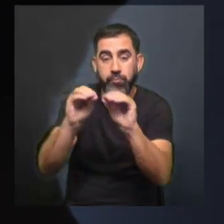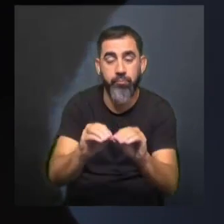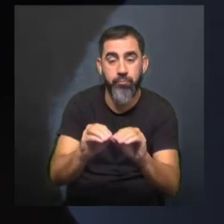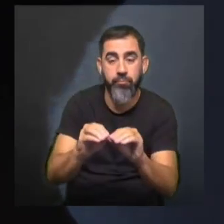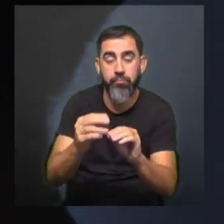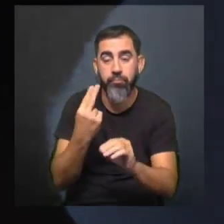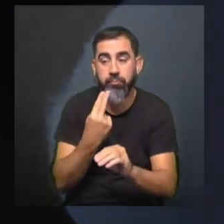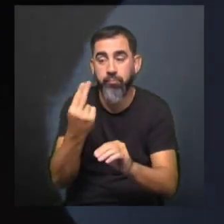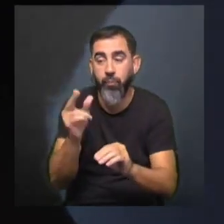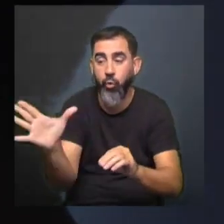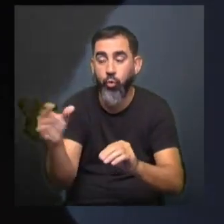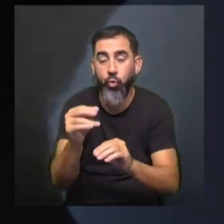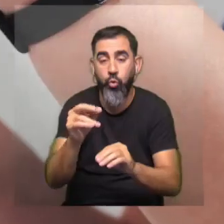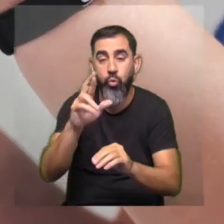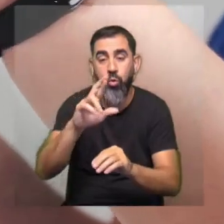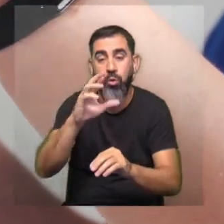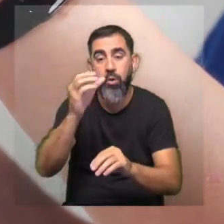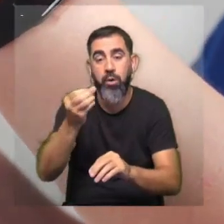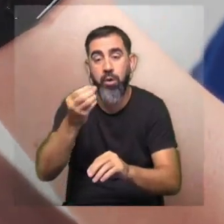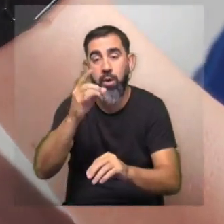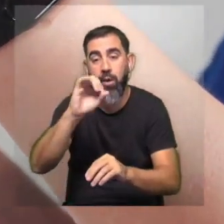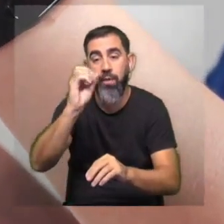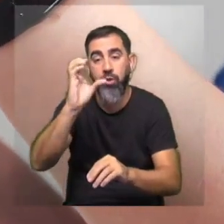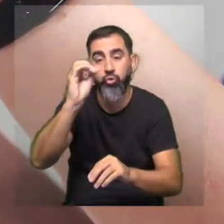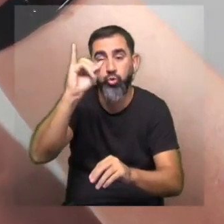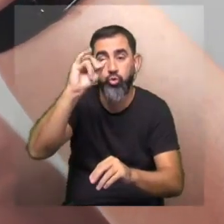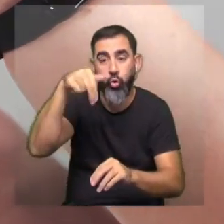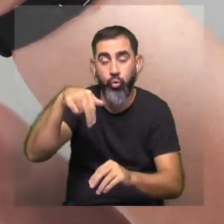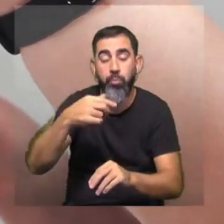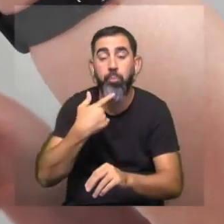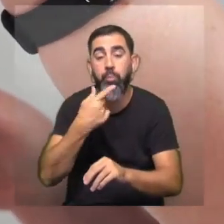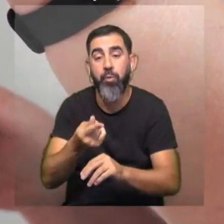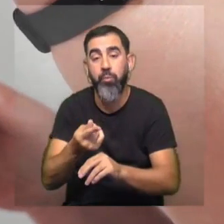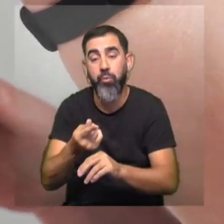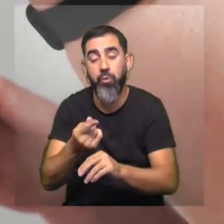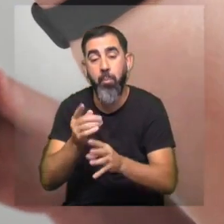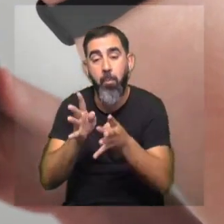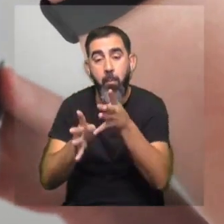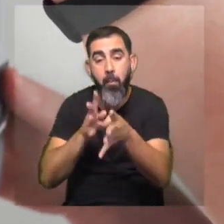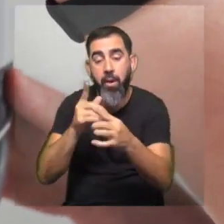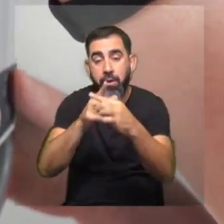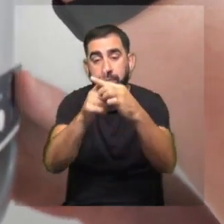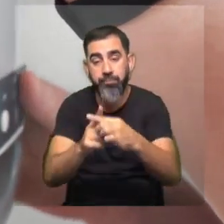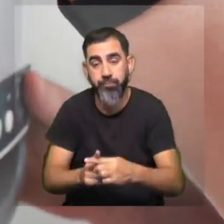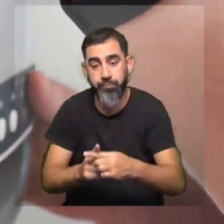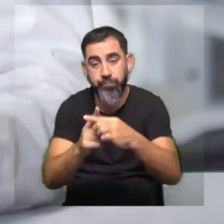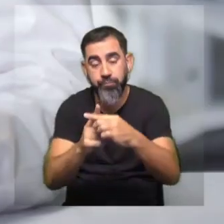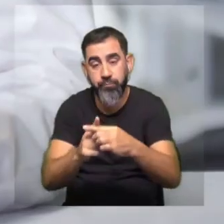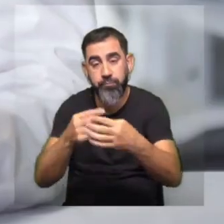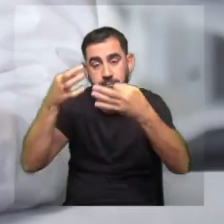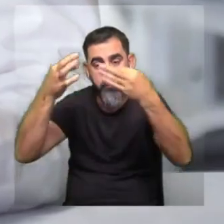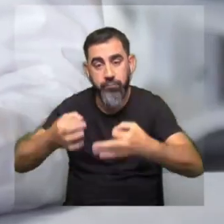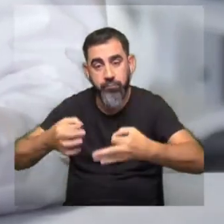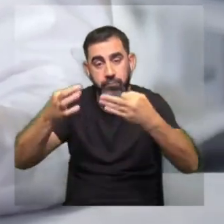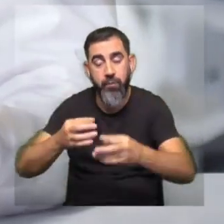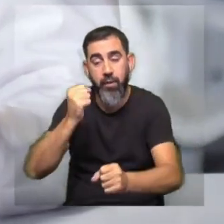licenciamiento de todas las fuentes de radiación y los generadores de la misma, como por ejemplo los equipos de rayos X, dando garantías